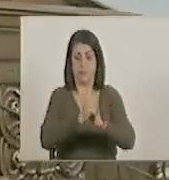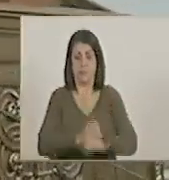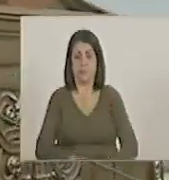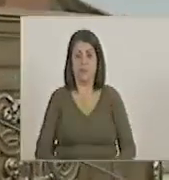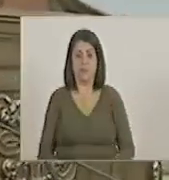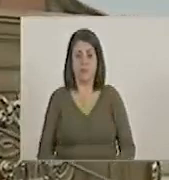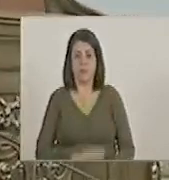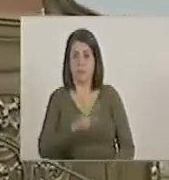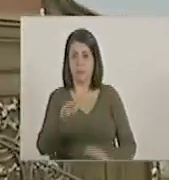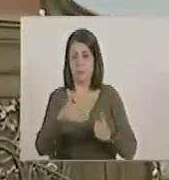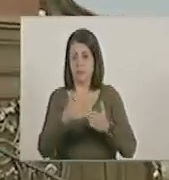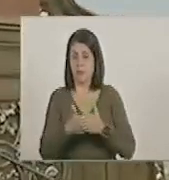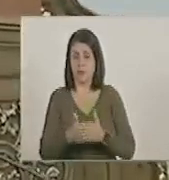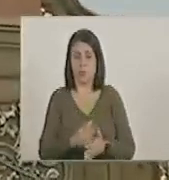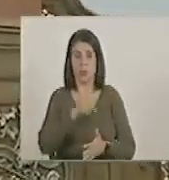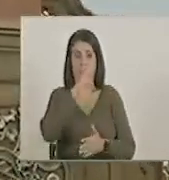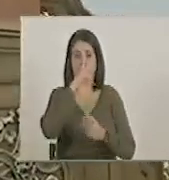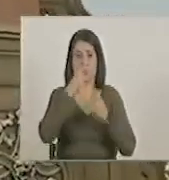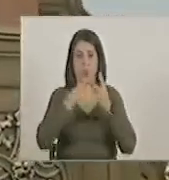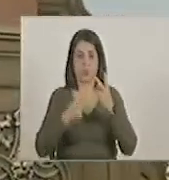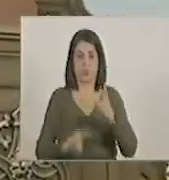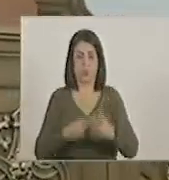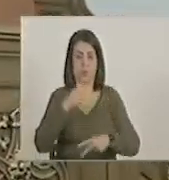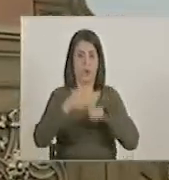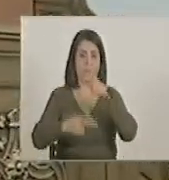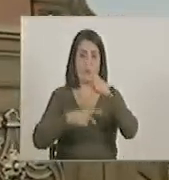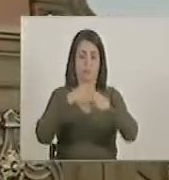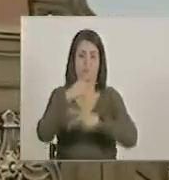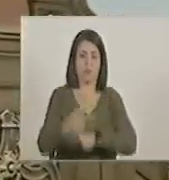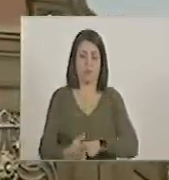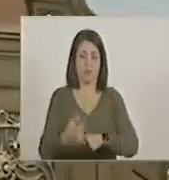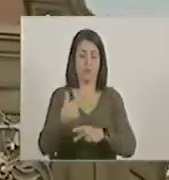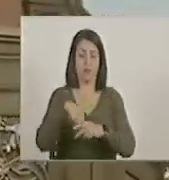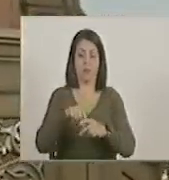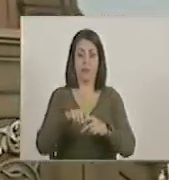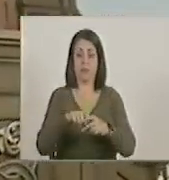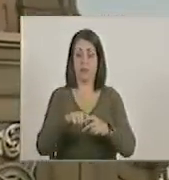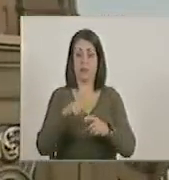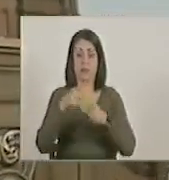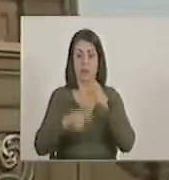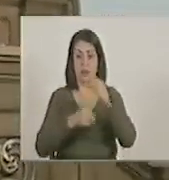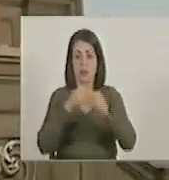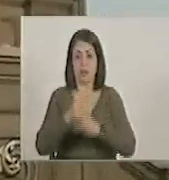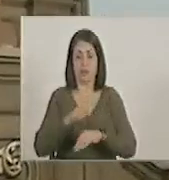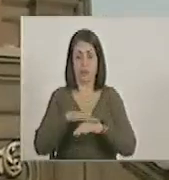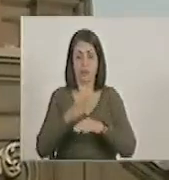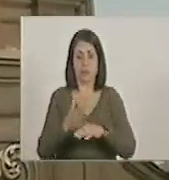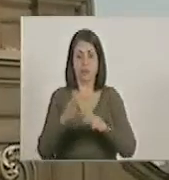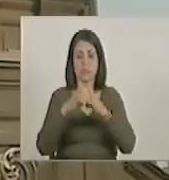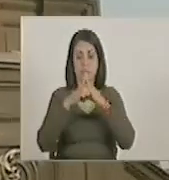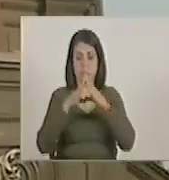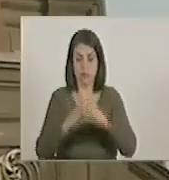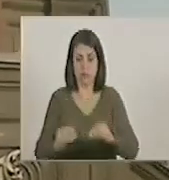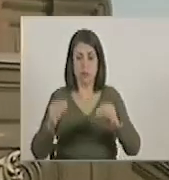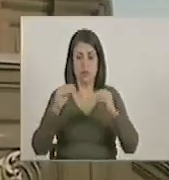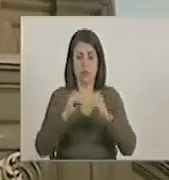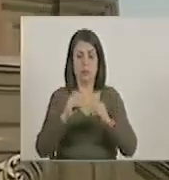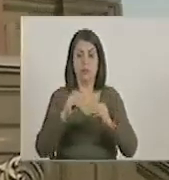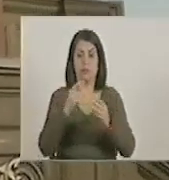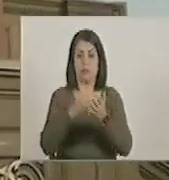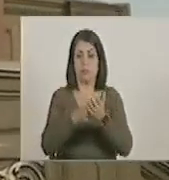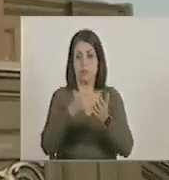por supuesto toda la atrofia productiva y parasitismo que se genera a raíz del